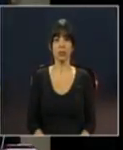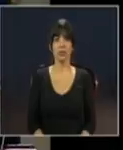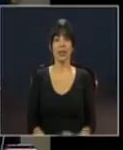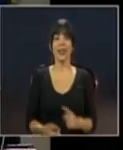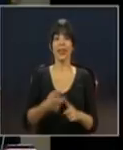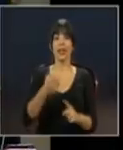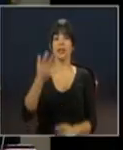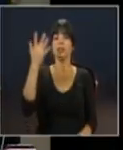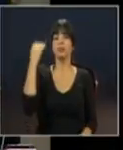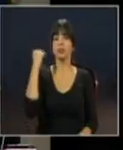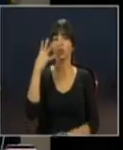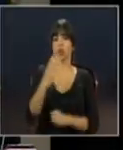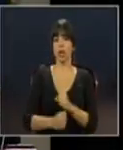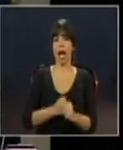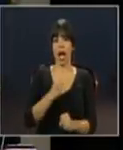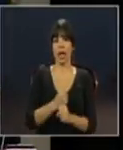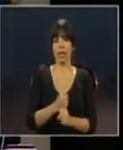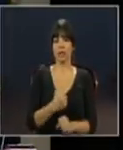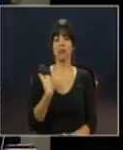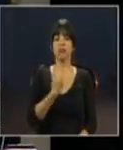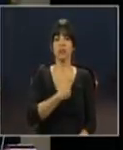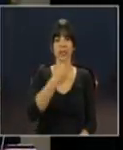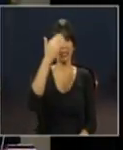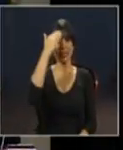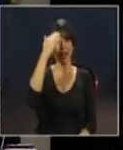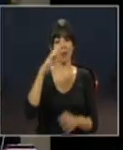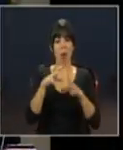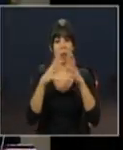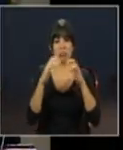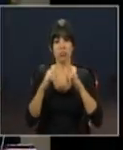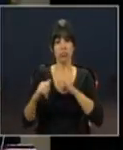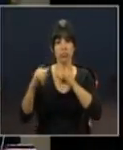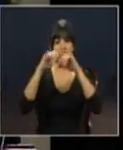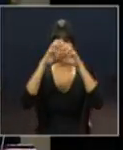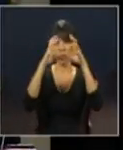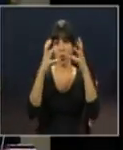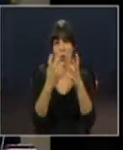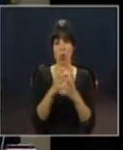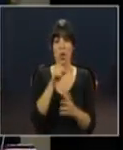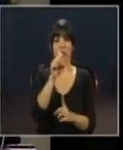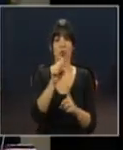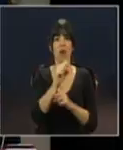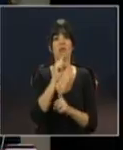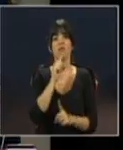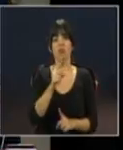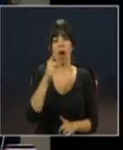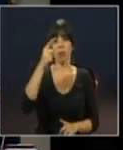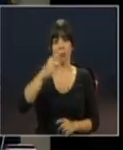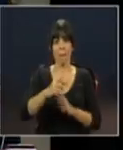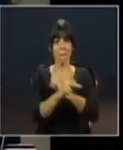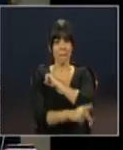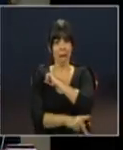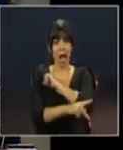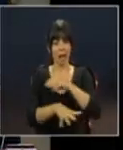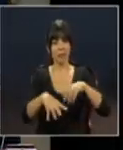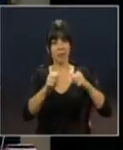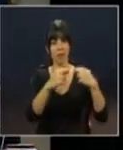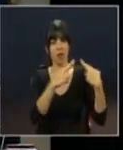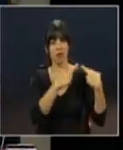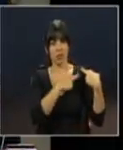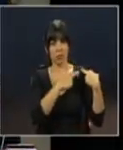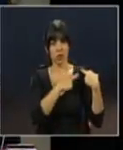Desde hace años sabíamos que la globalización era una realidad que le impondría a los países responsabilidades